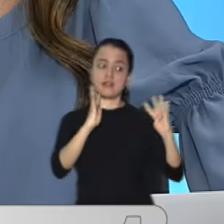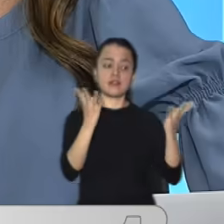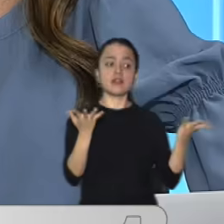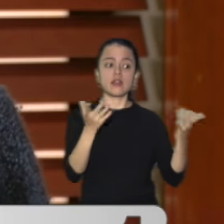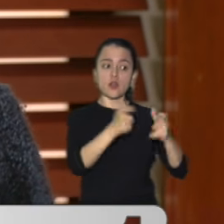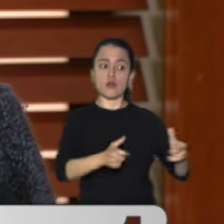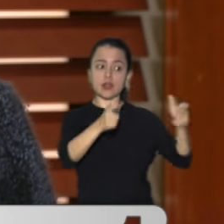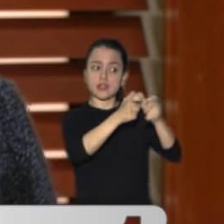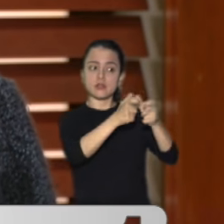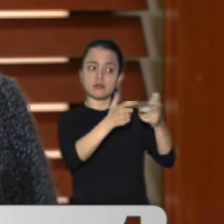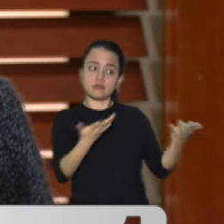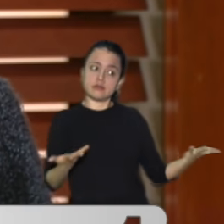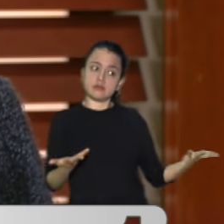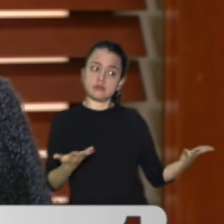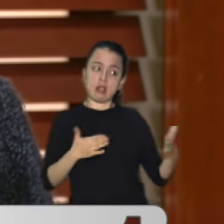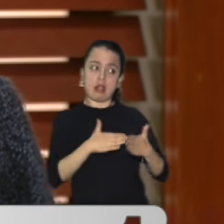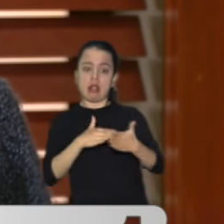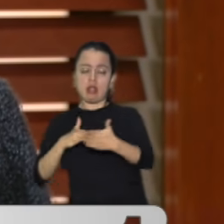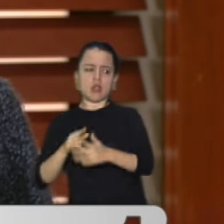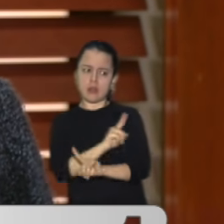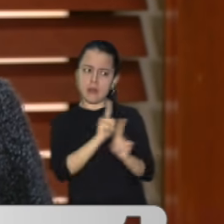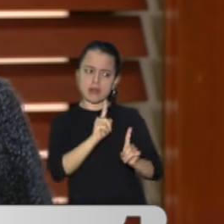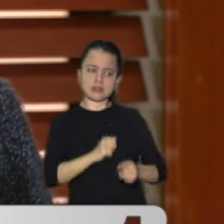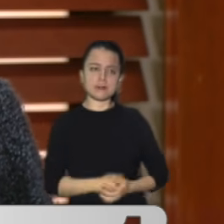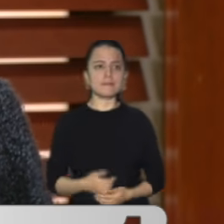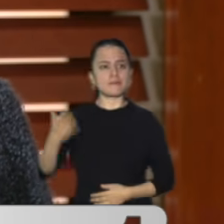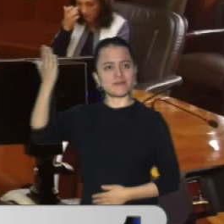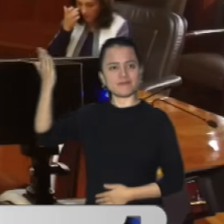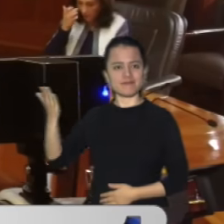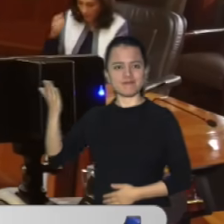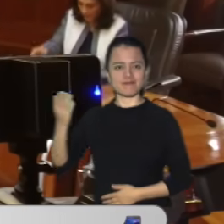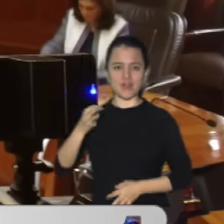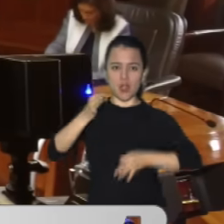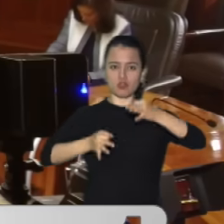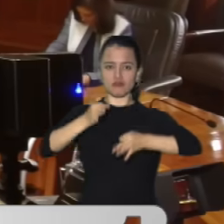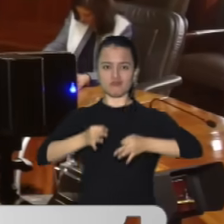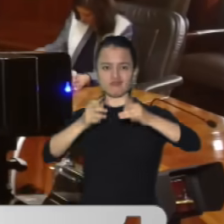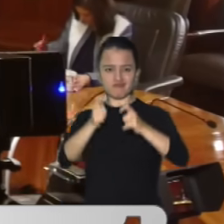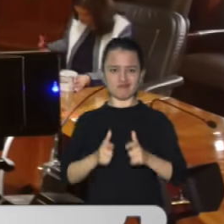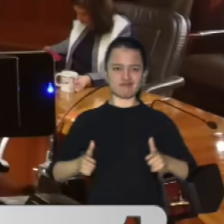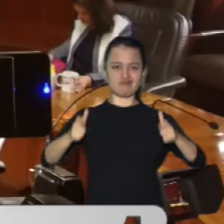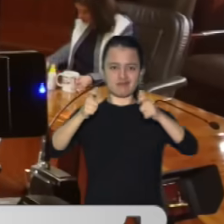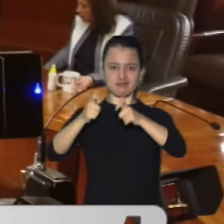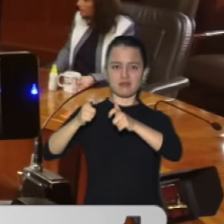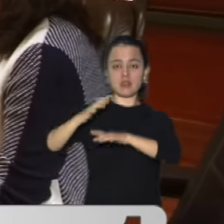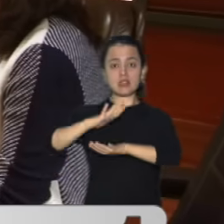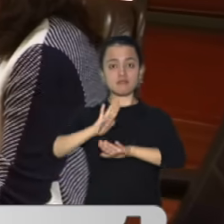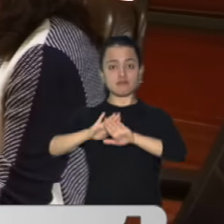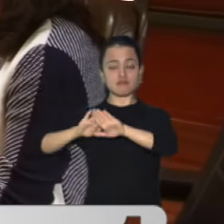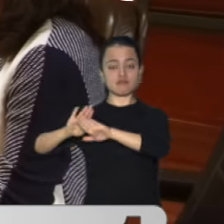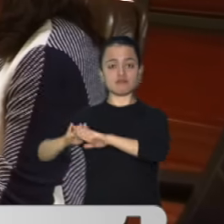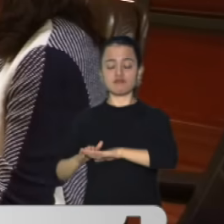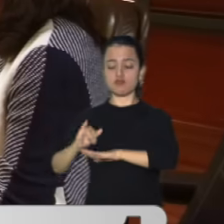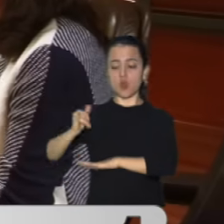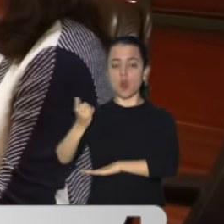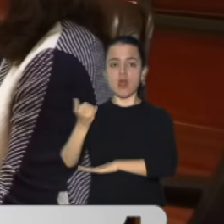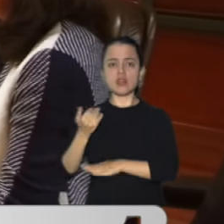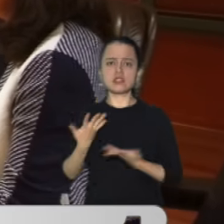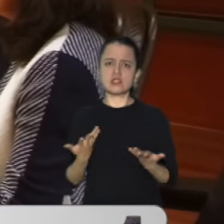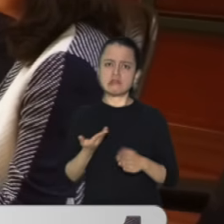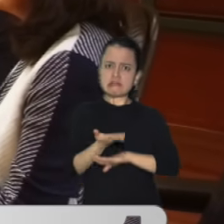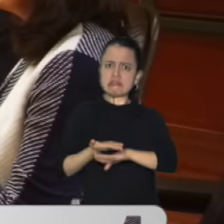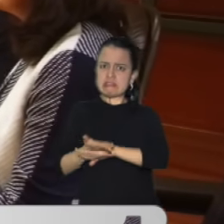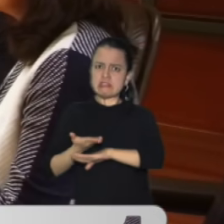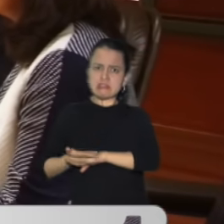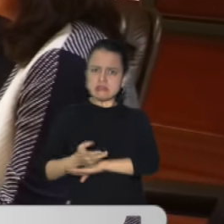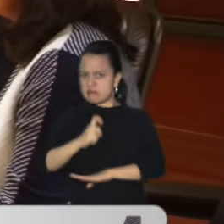eutanasia. Con ponencia de la magistrada Diana Fajardo, la Corte Constitucional decidió este jueves que se flexibilizarán los requisitos